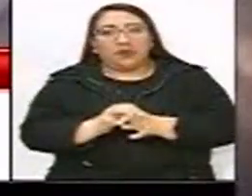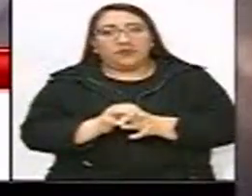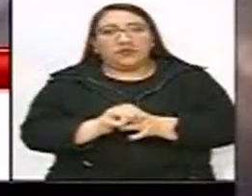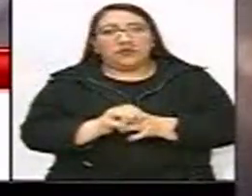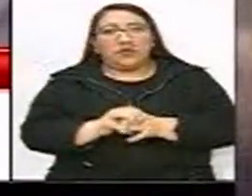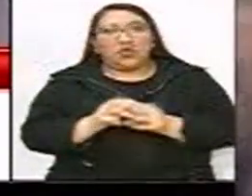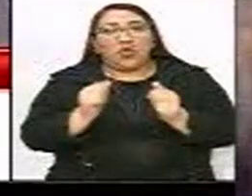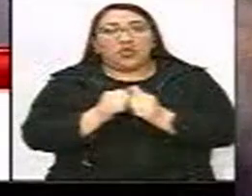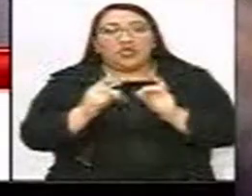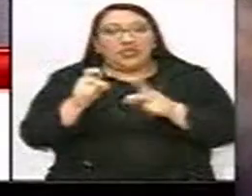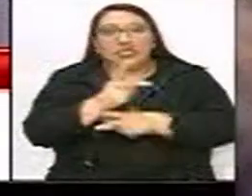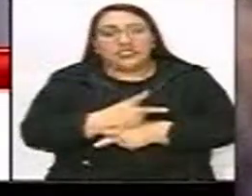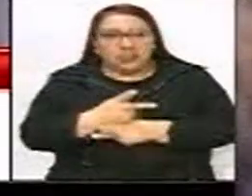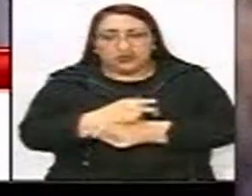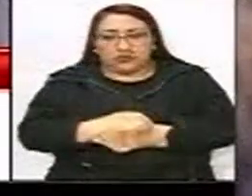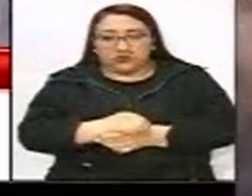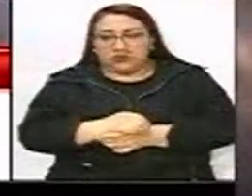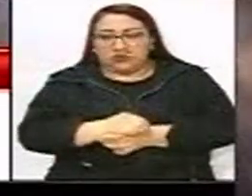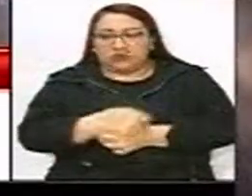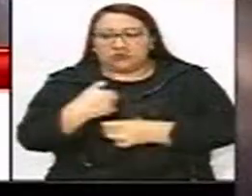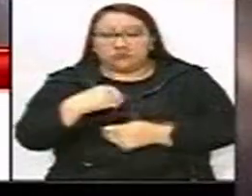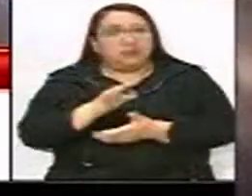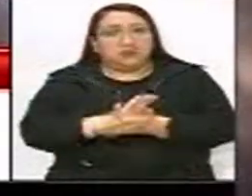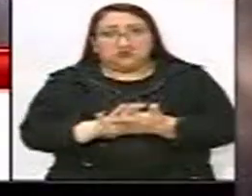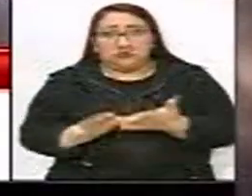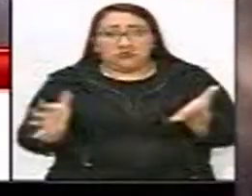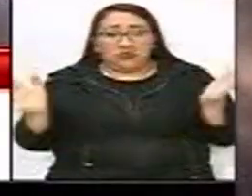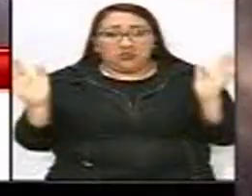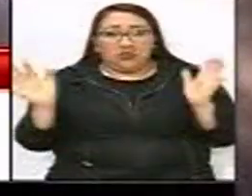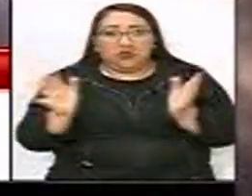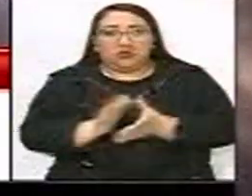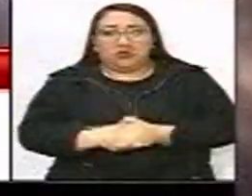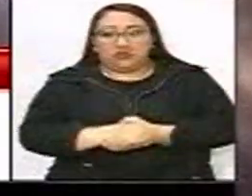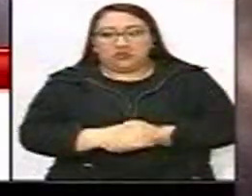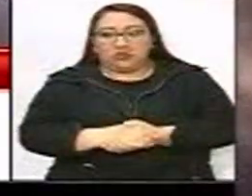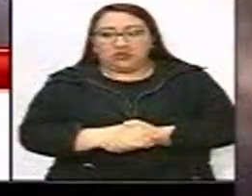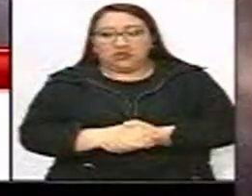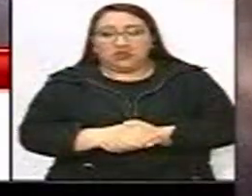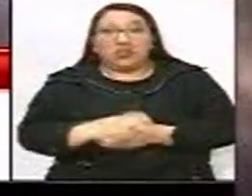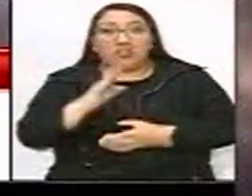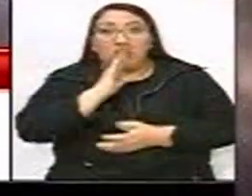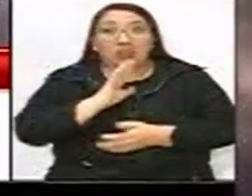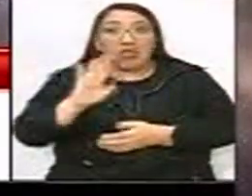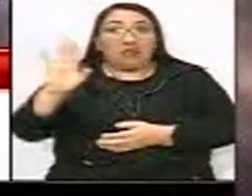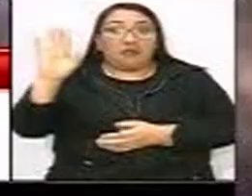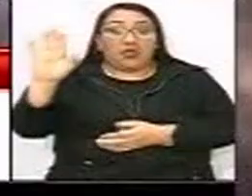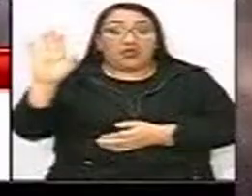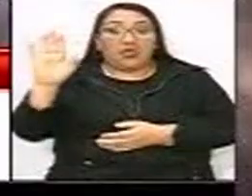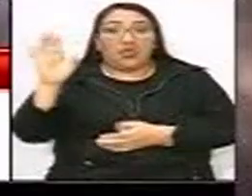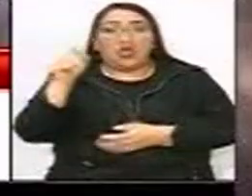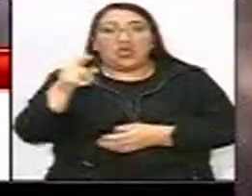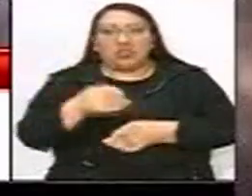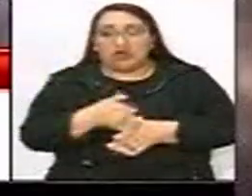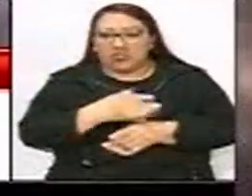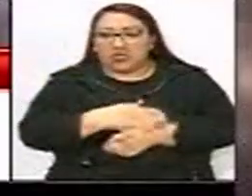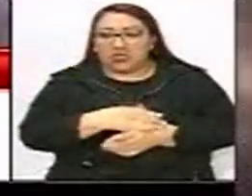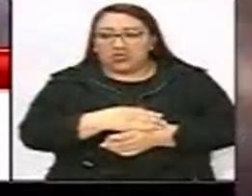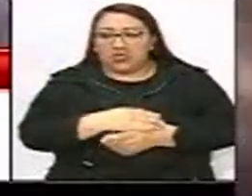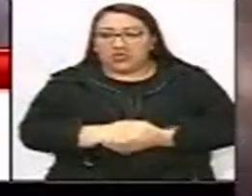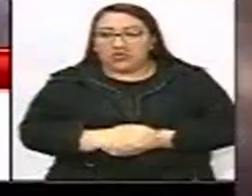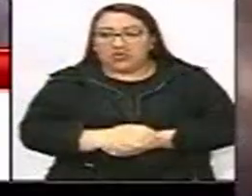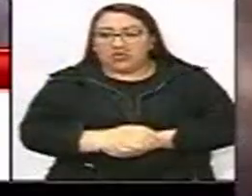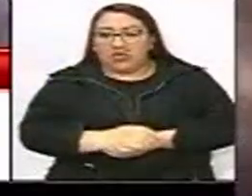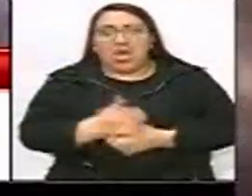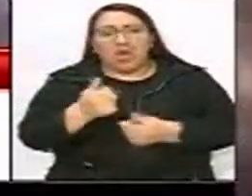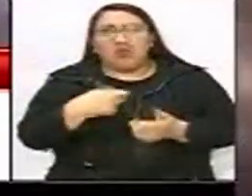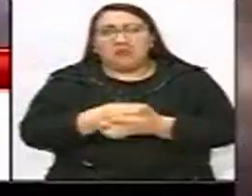motivo de seguridad. Eran gratuitas. Las alemanas, autopistas alemanas en este momento siguen siendo gratuitas, aunque